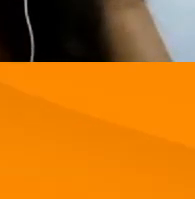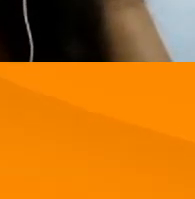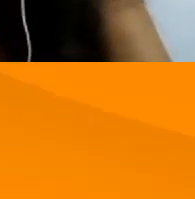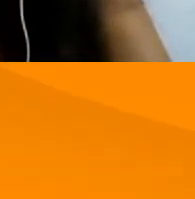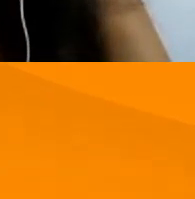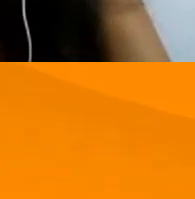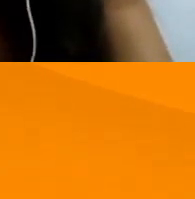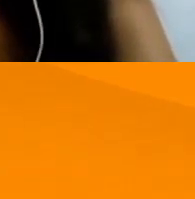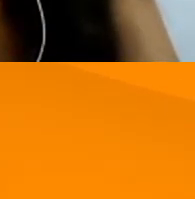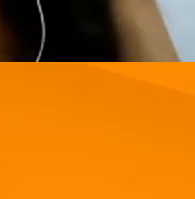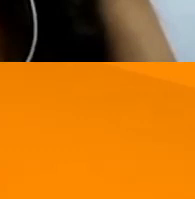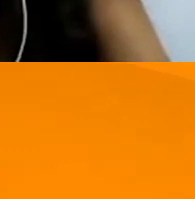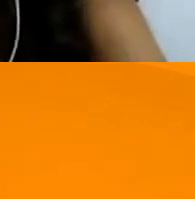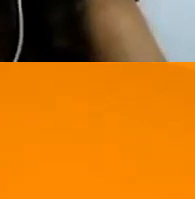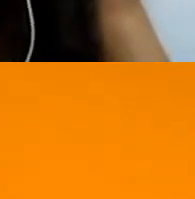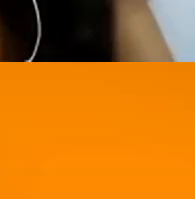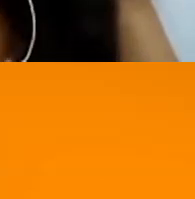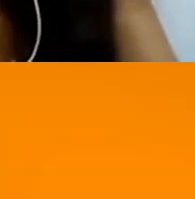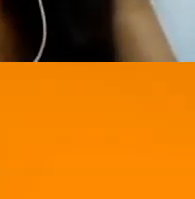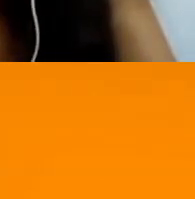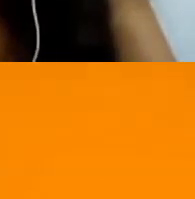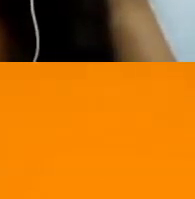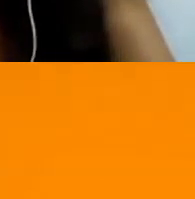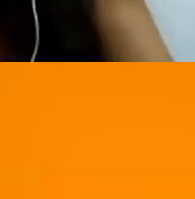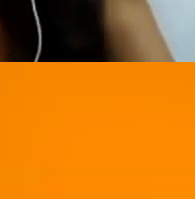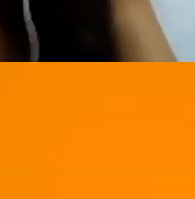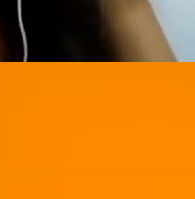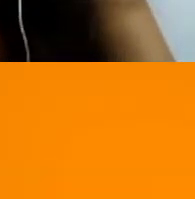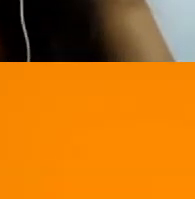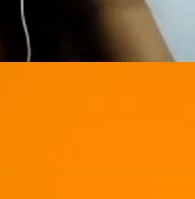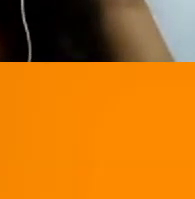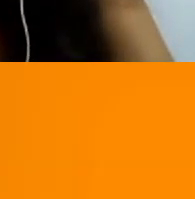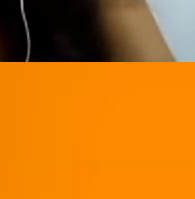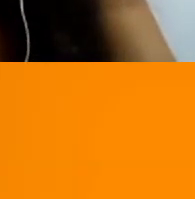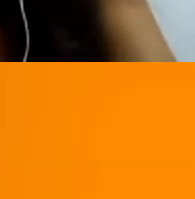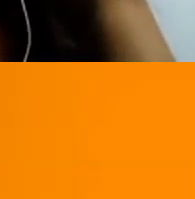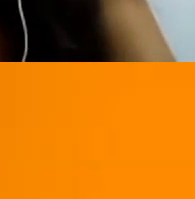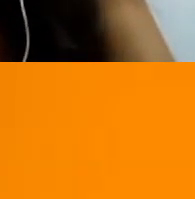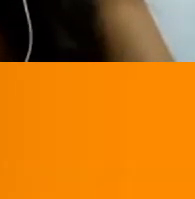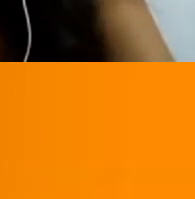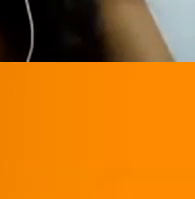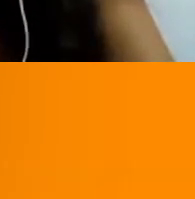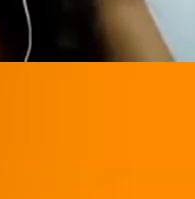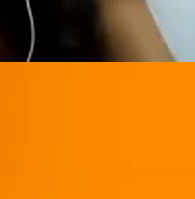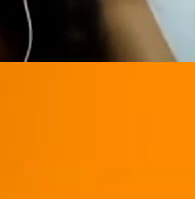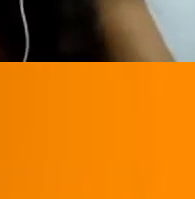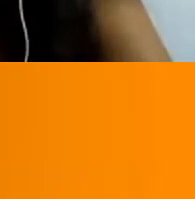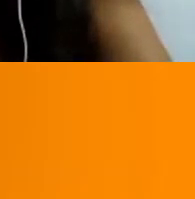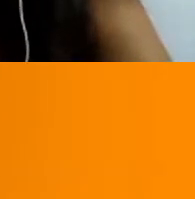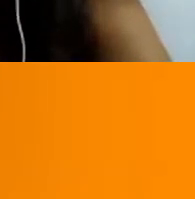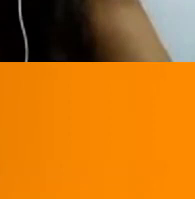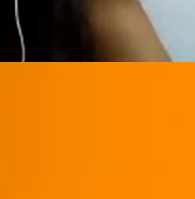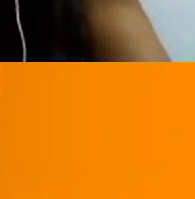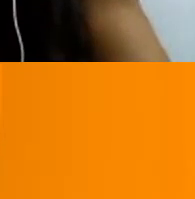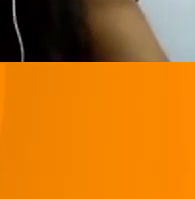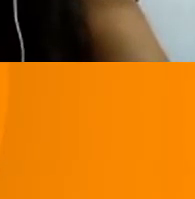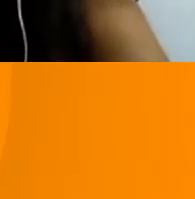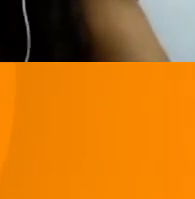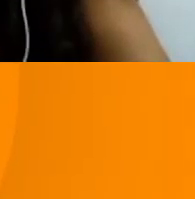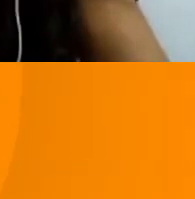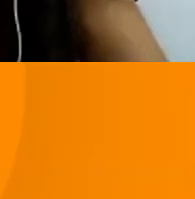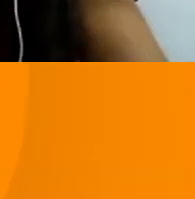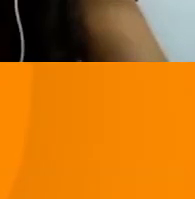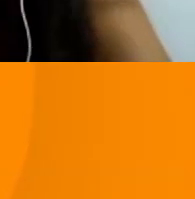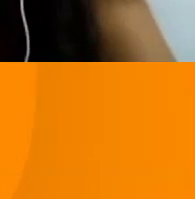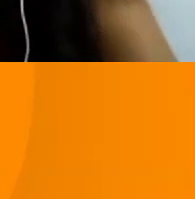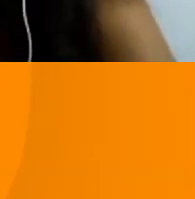Dedicar más tiempo a aquello que te haga feliz. Si a ti te hace feliz bailar, pues baila. Si te hace feliz cantar, pues canta. Si